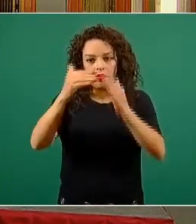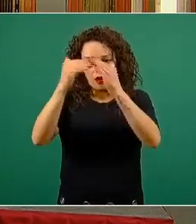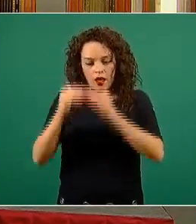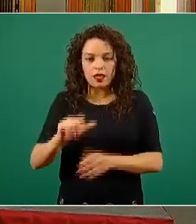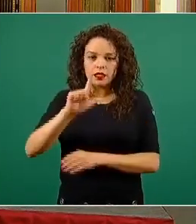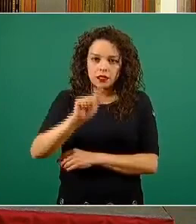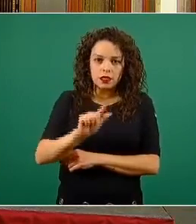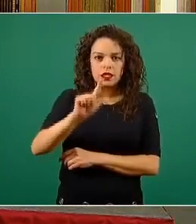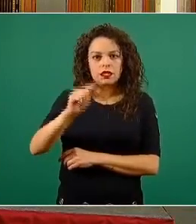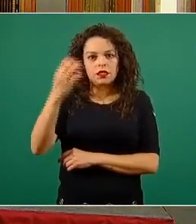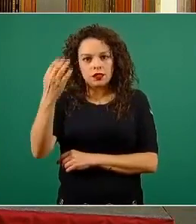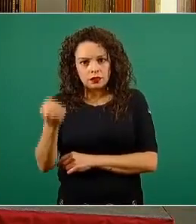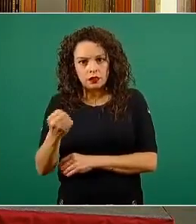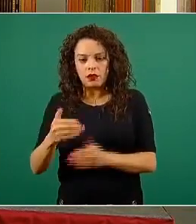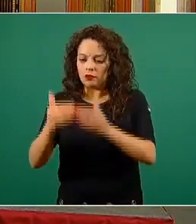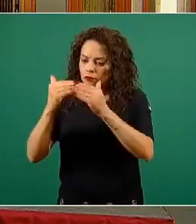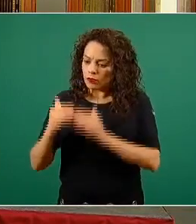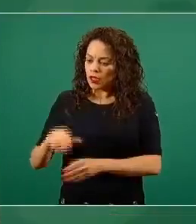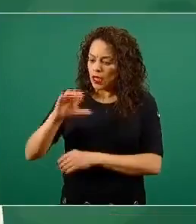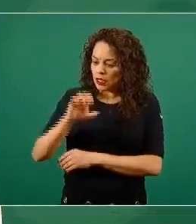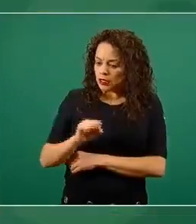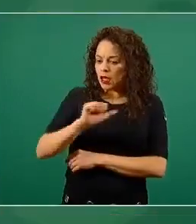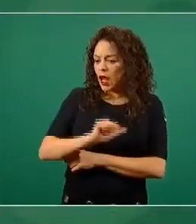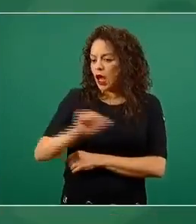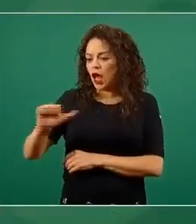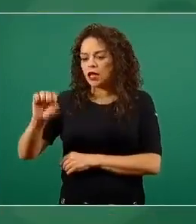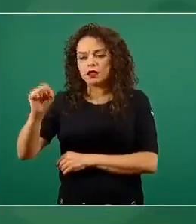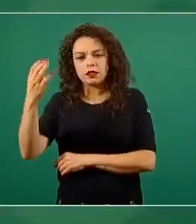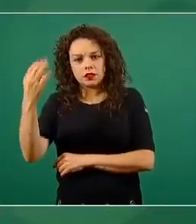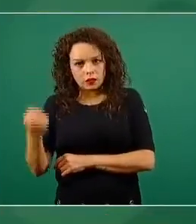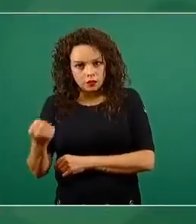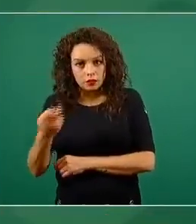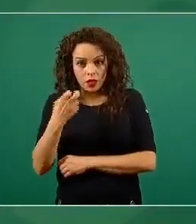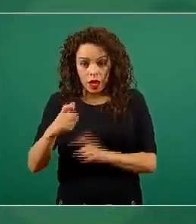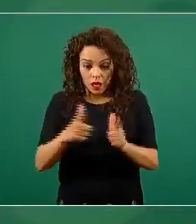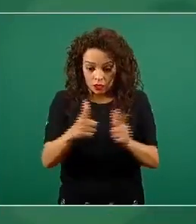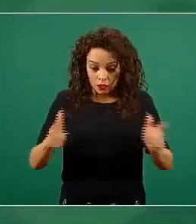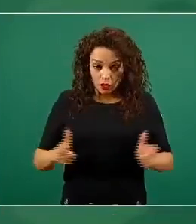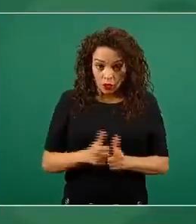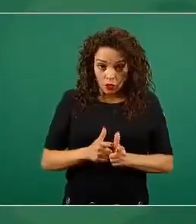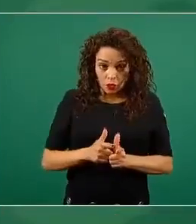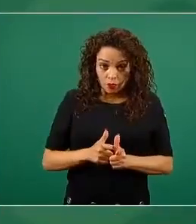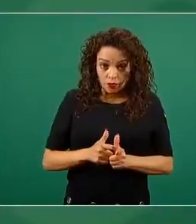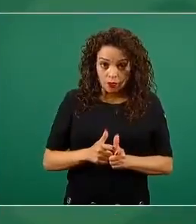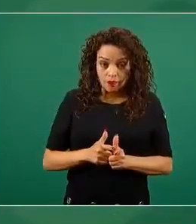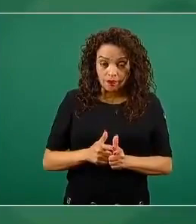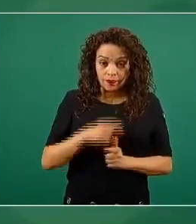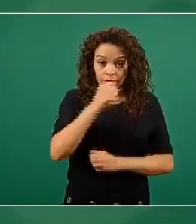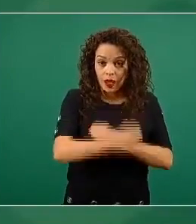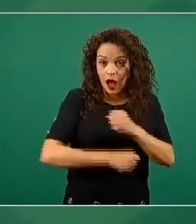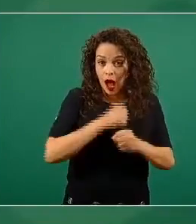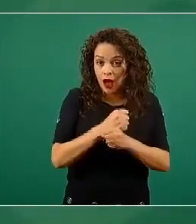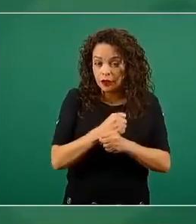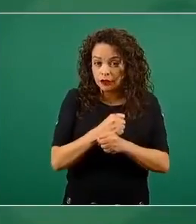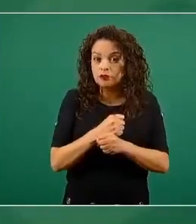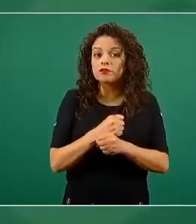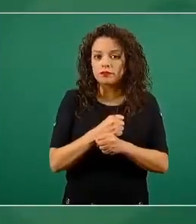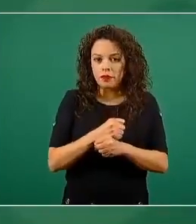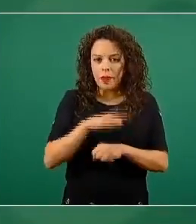79, luego de 60 a 69 y también dentro de cada grupo de edad, priorizando preferentemente, aunque es